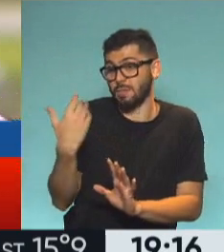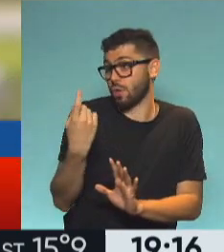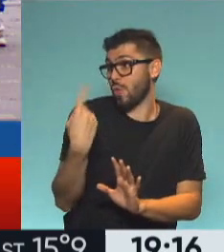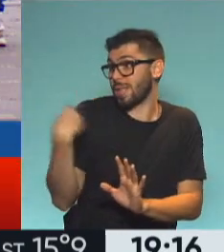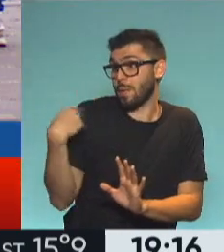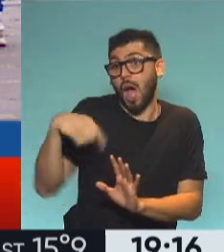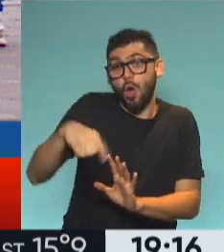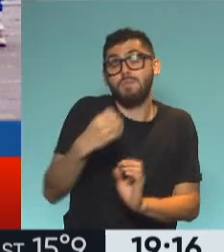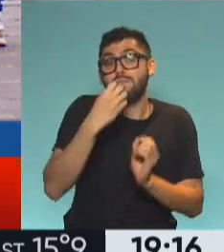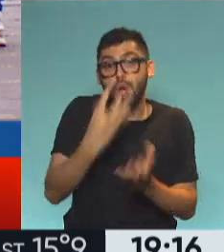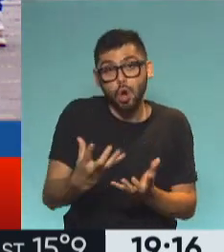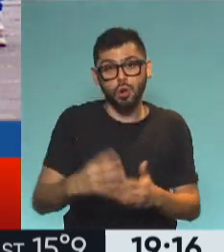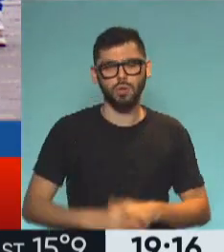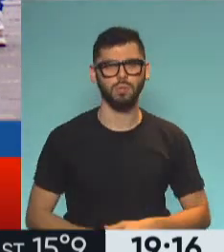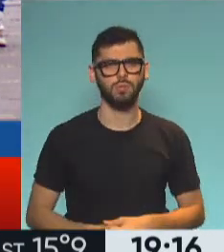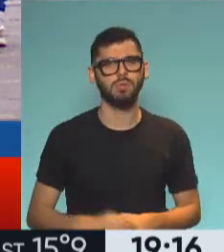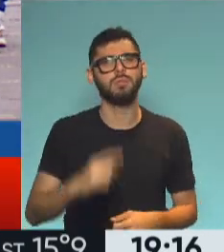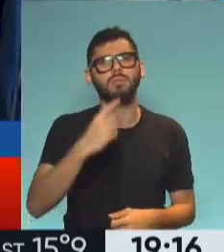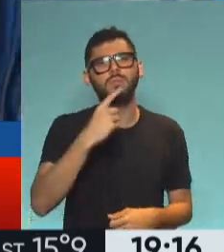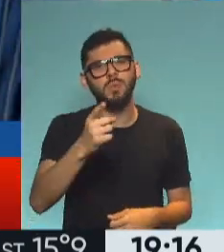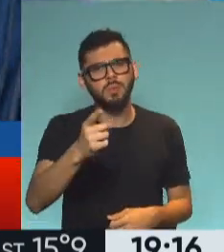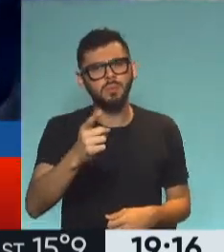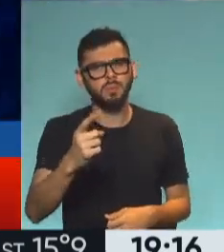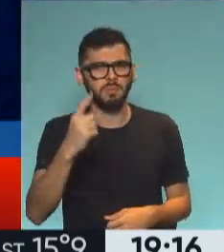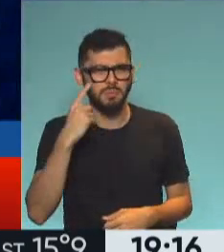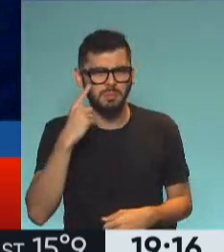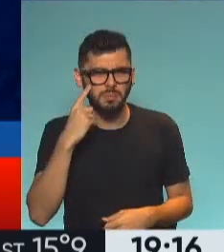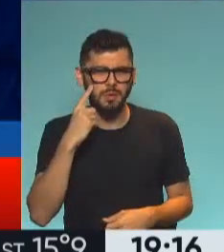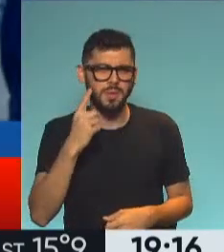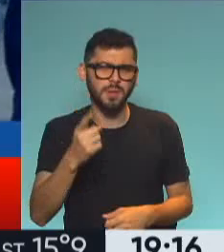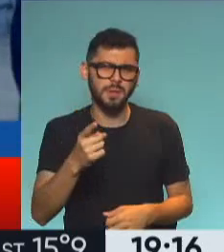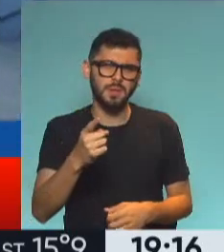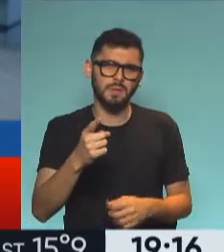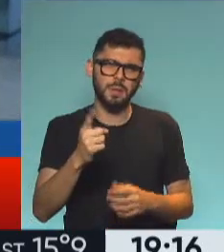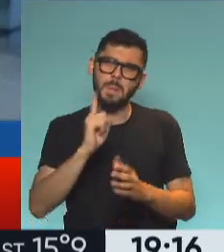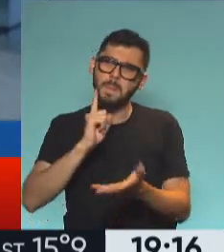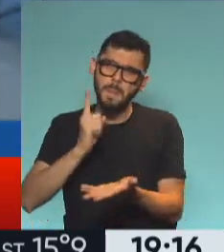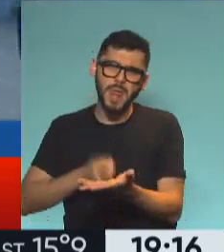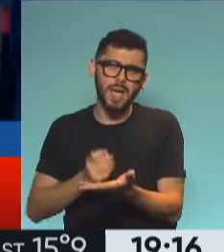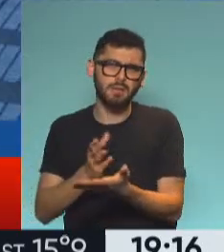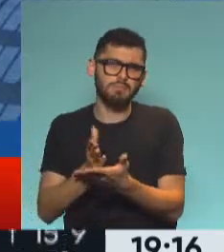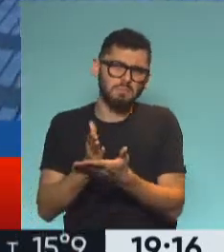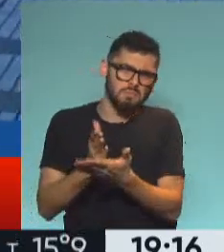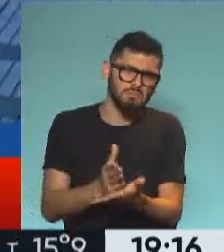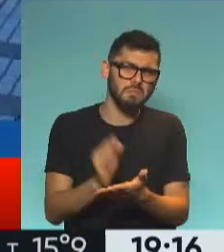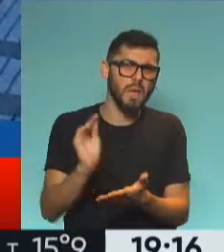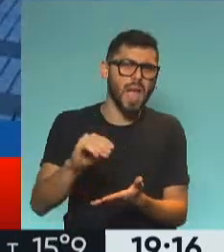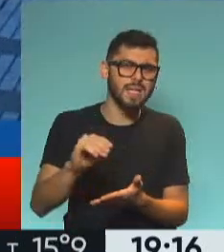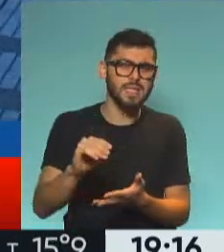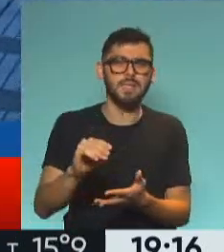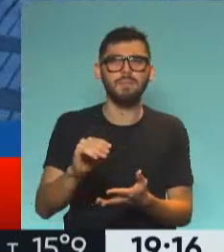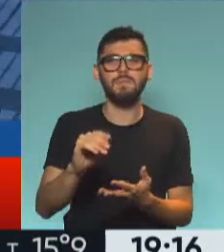una semana. ¿Considera que se van a tener que seguir profundizando las medidas? Que quizás se pueda